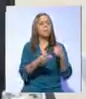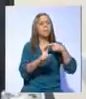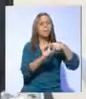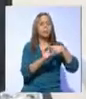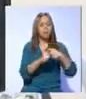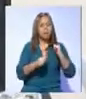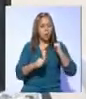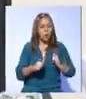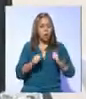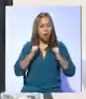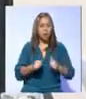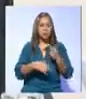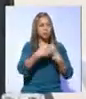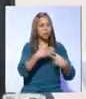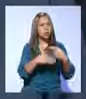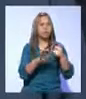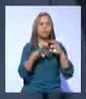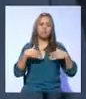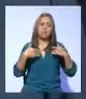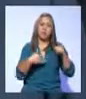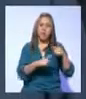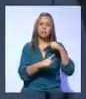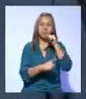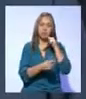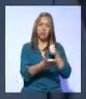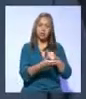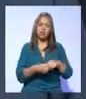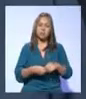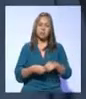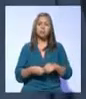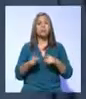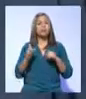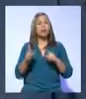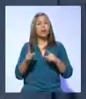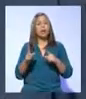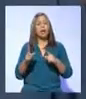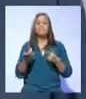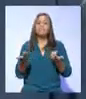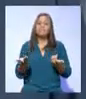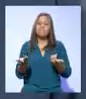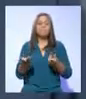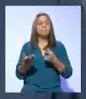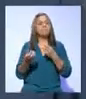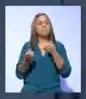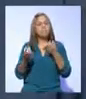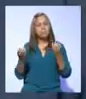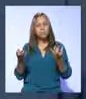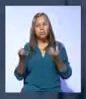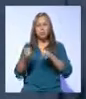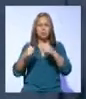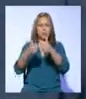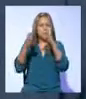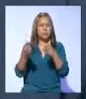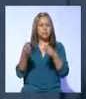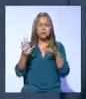y físico de los hijos. Muchas veces no pensamos, desde el punto de vista legislativo y desde el punto de